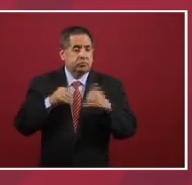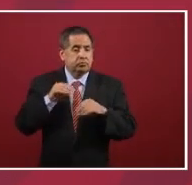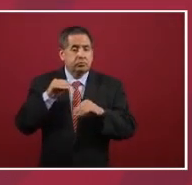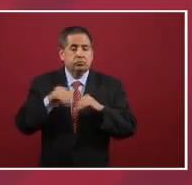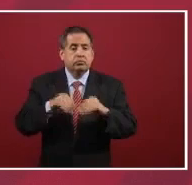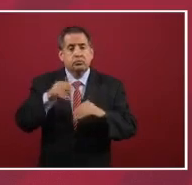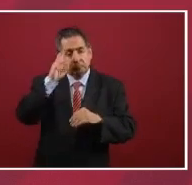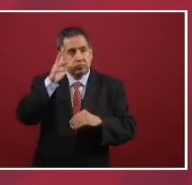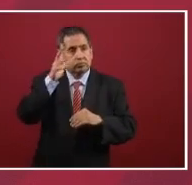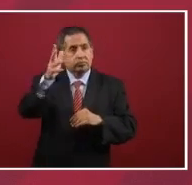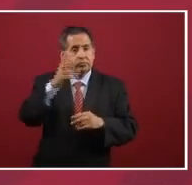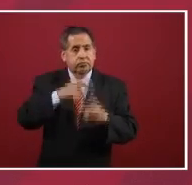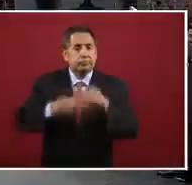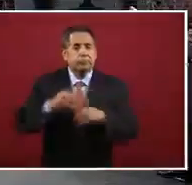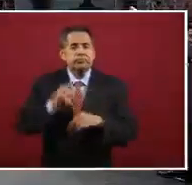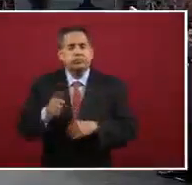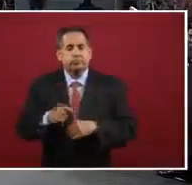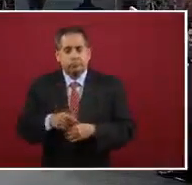el Futuro? Hoy